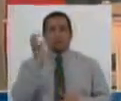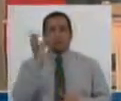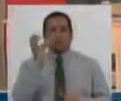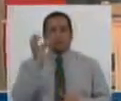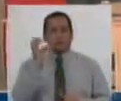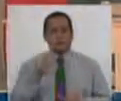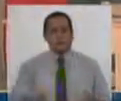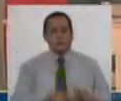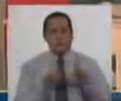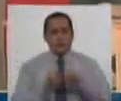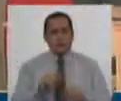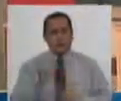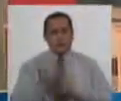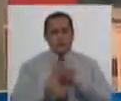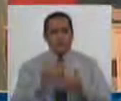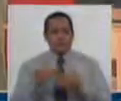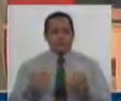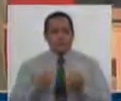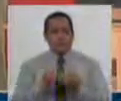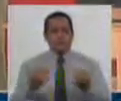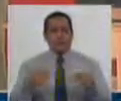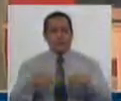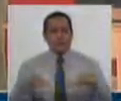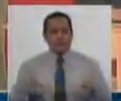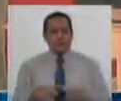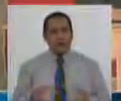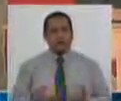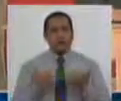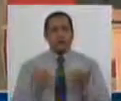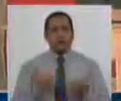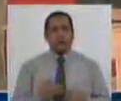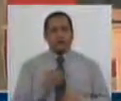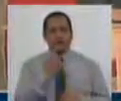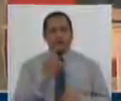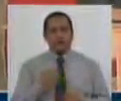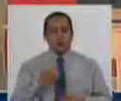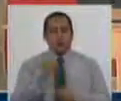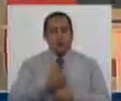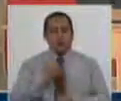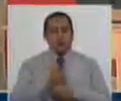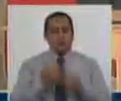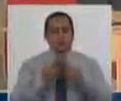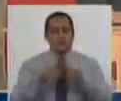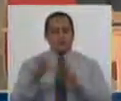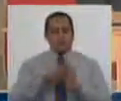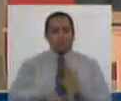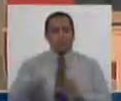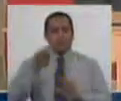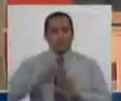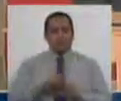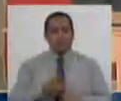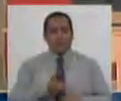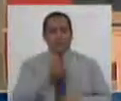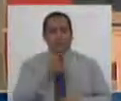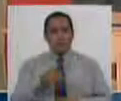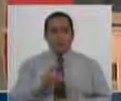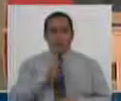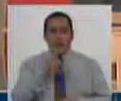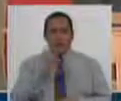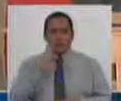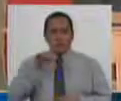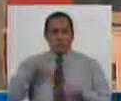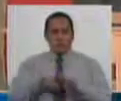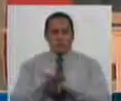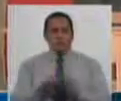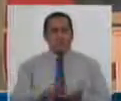electrificación. Vamos avanzando en estas áreas. Hoy día estamos activando un proyecto de agua y desagüe para